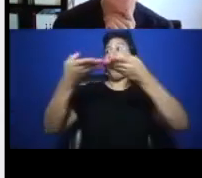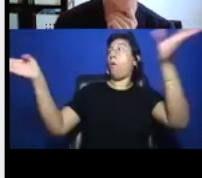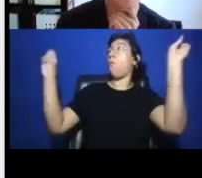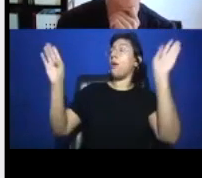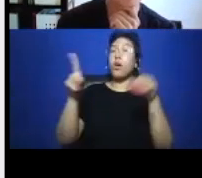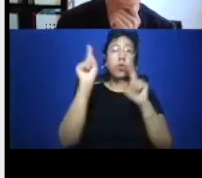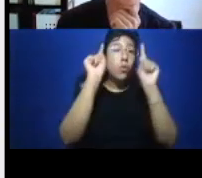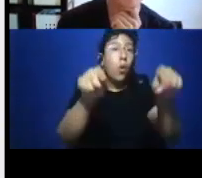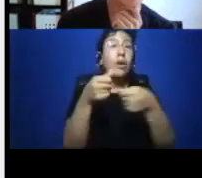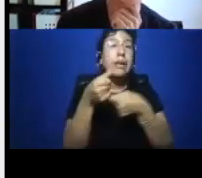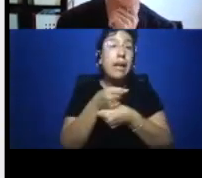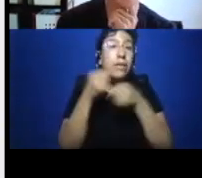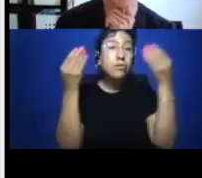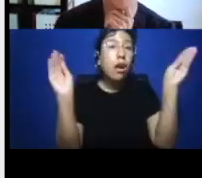café,